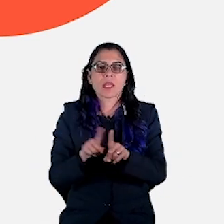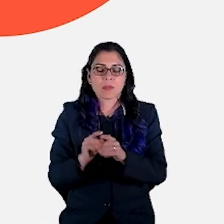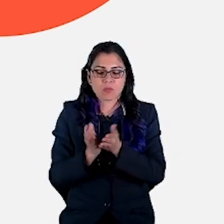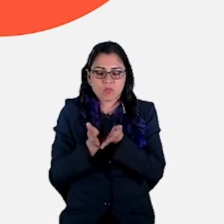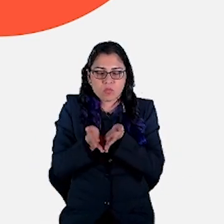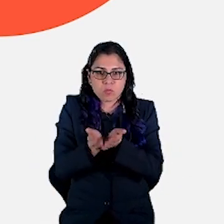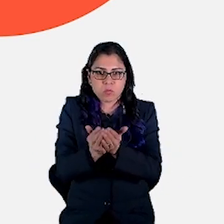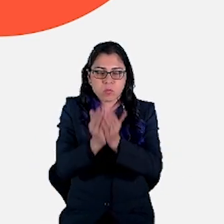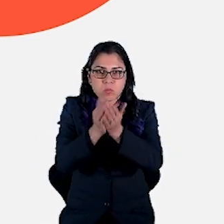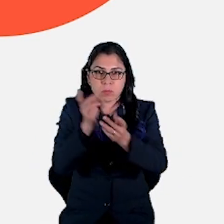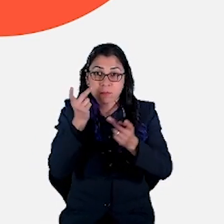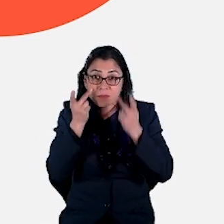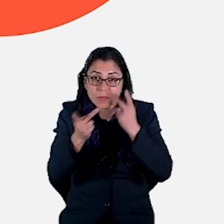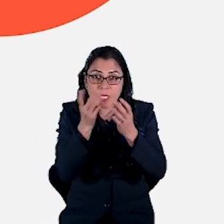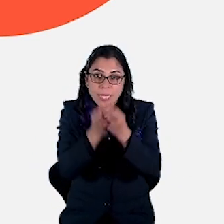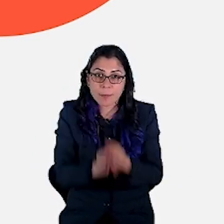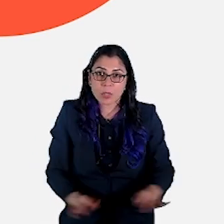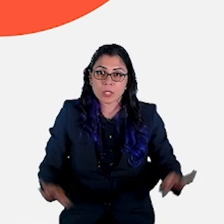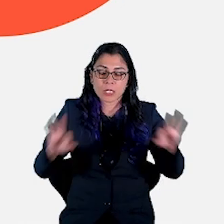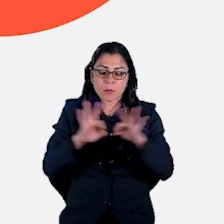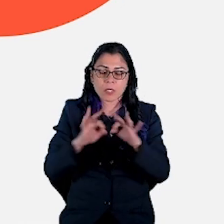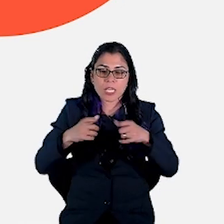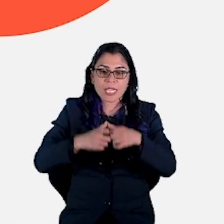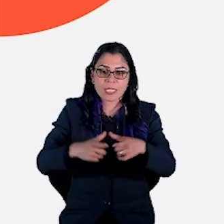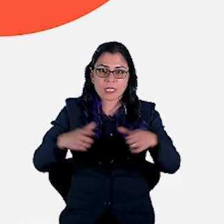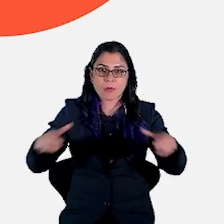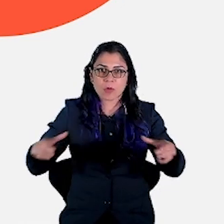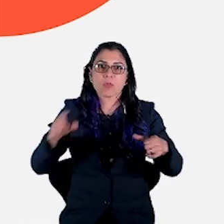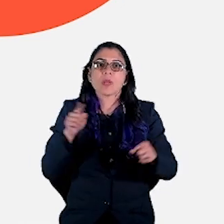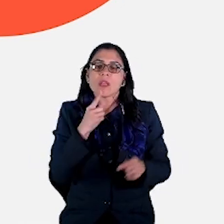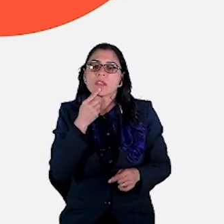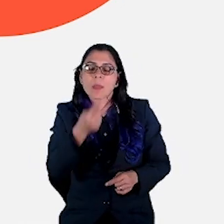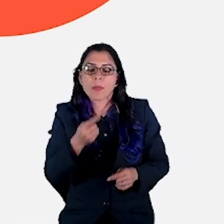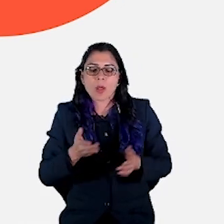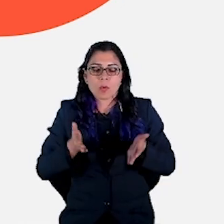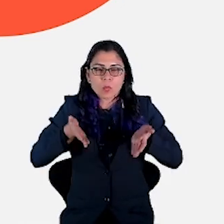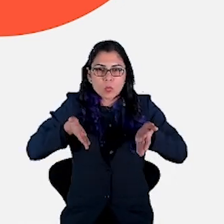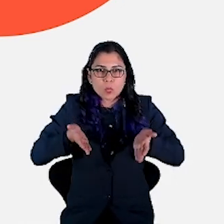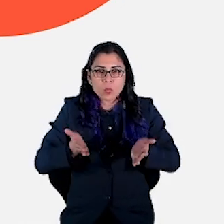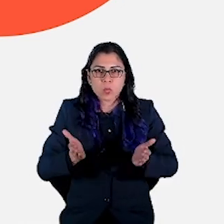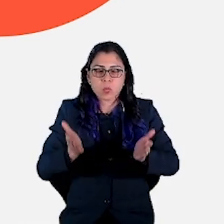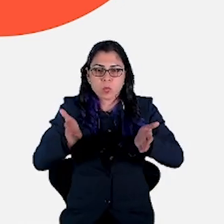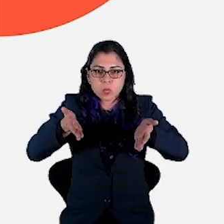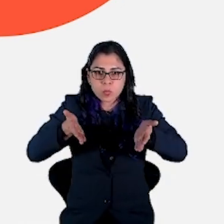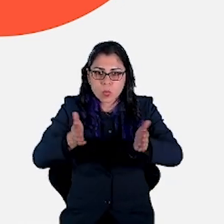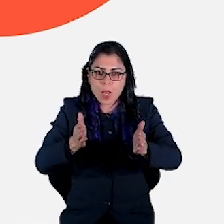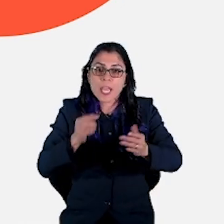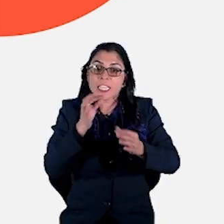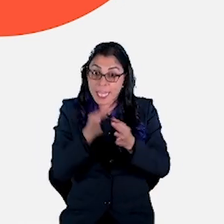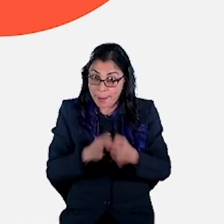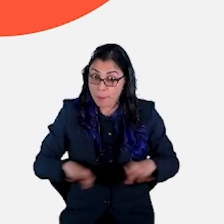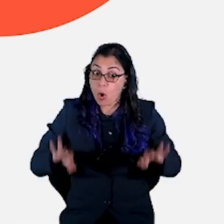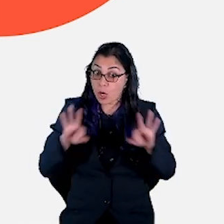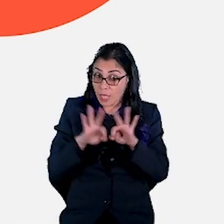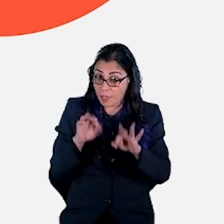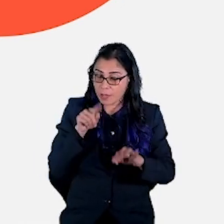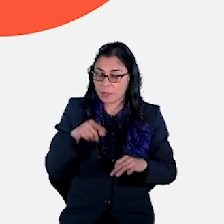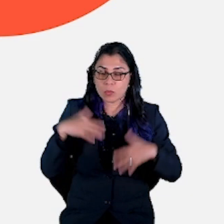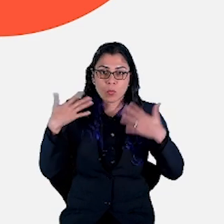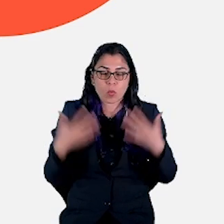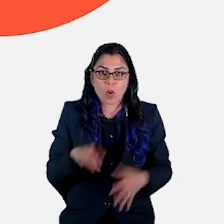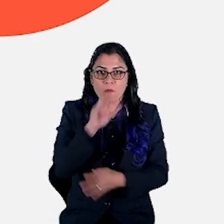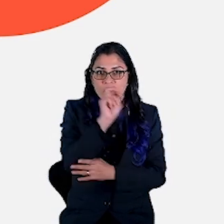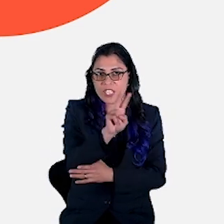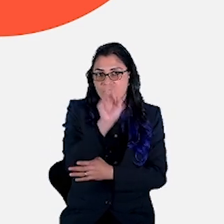recreativa También es importante su crecimiento en el tema de los cruceros Ustedes han podido ver esta semana ha sido muy intensa desde el 25 de